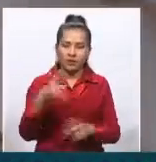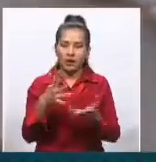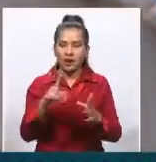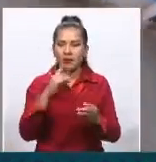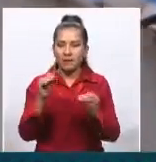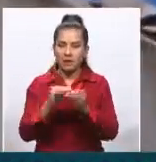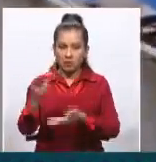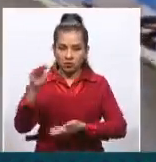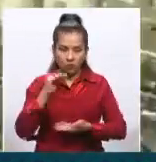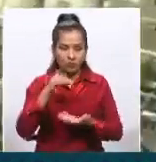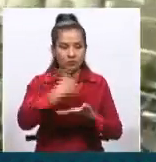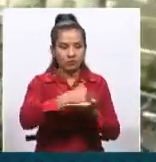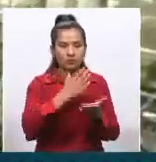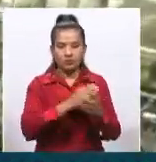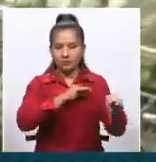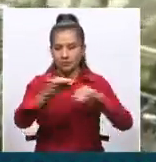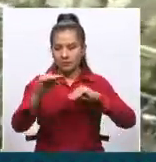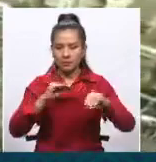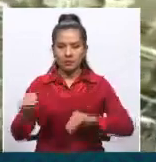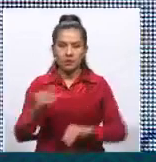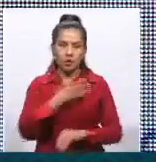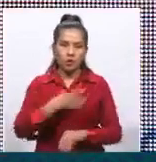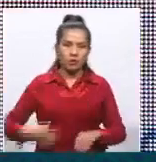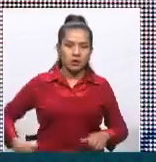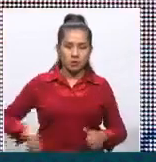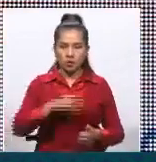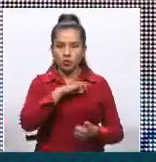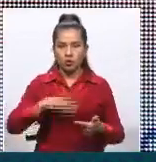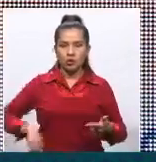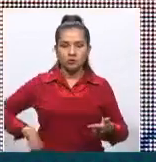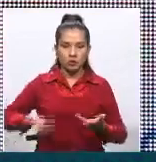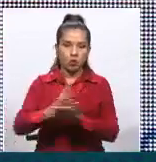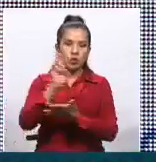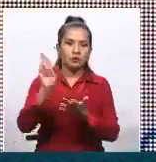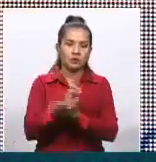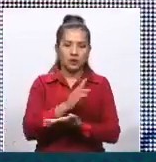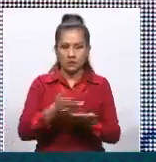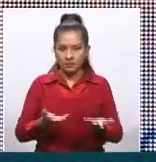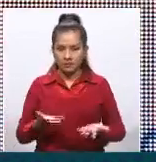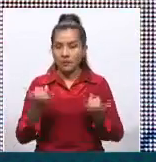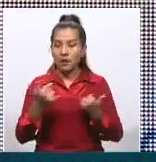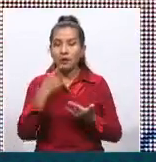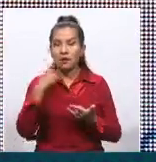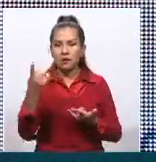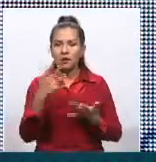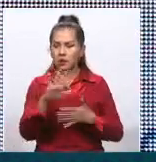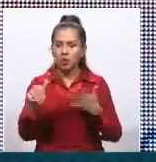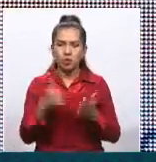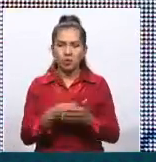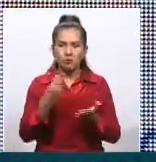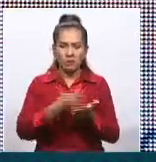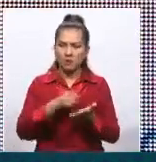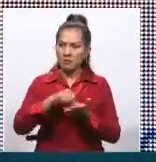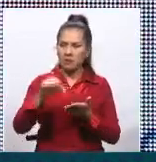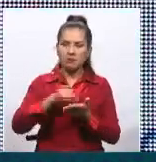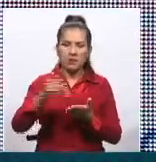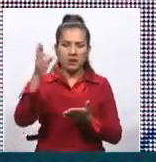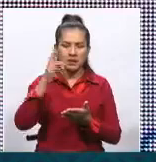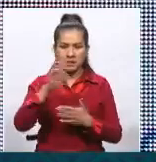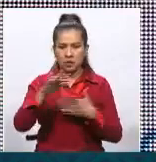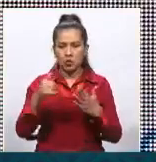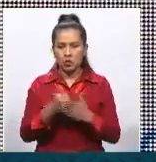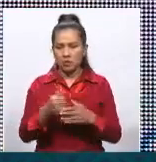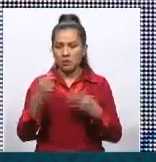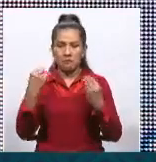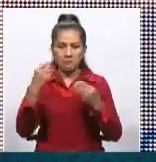a gobernaciones, universidades y municipios. Muchos analistas hablan de que la renta petrolera aumentó por el precio del